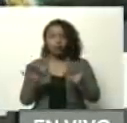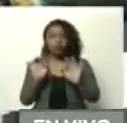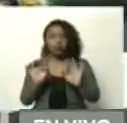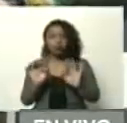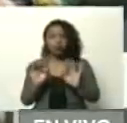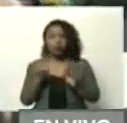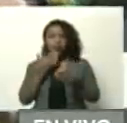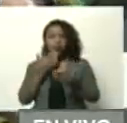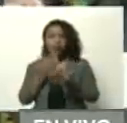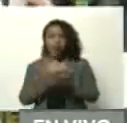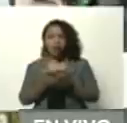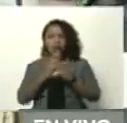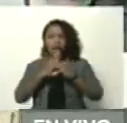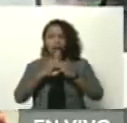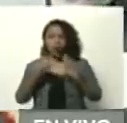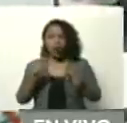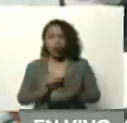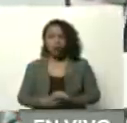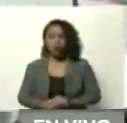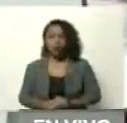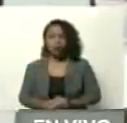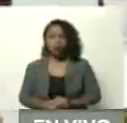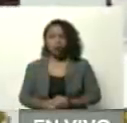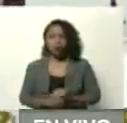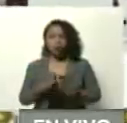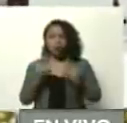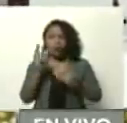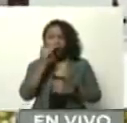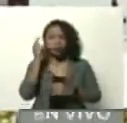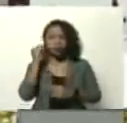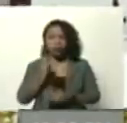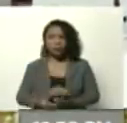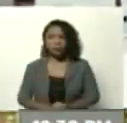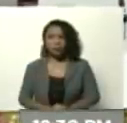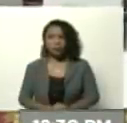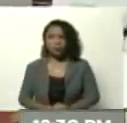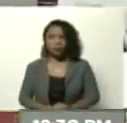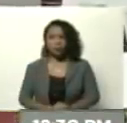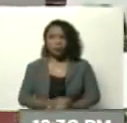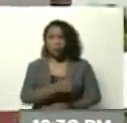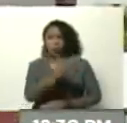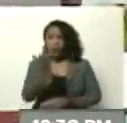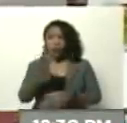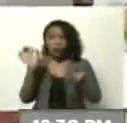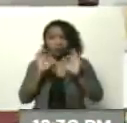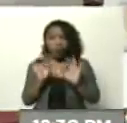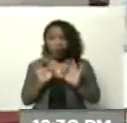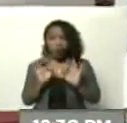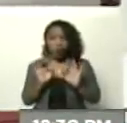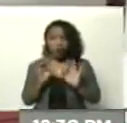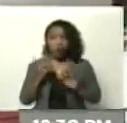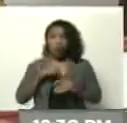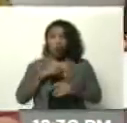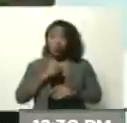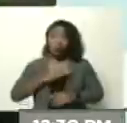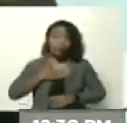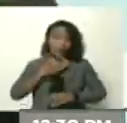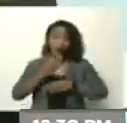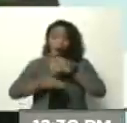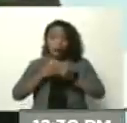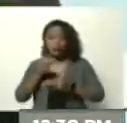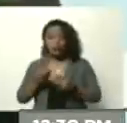gracias a todas y a todos ustedes operación posible